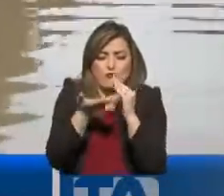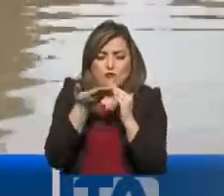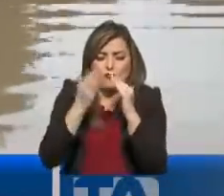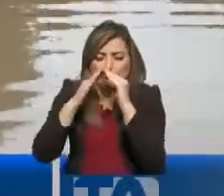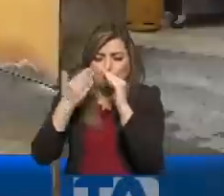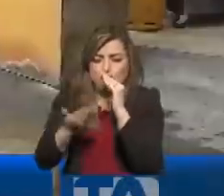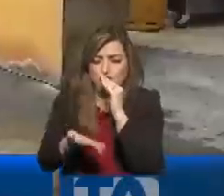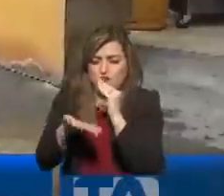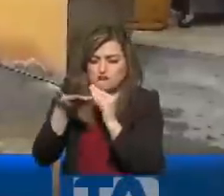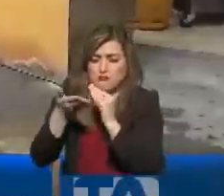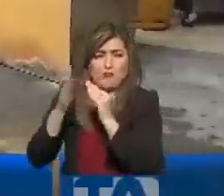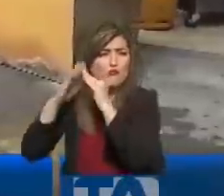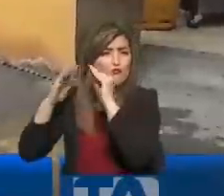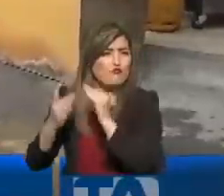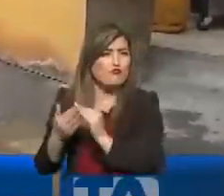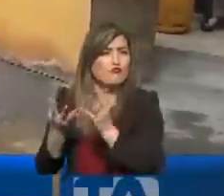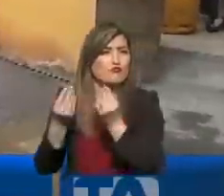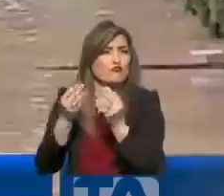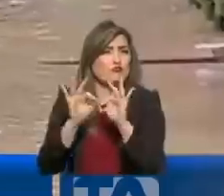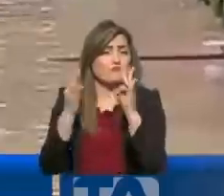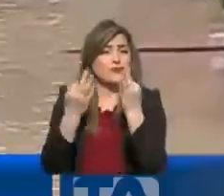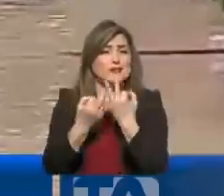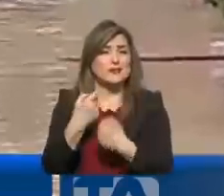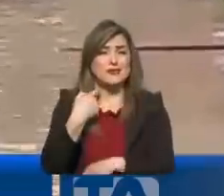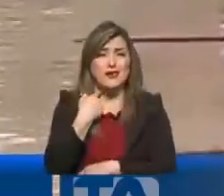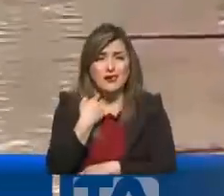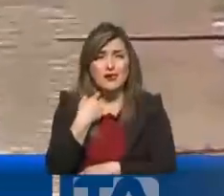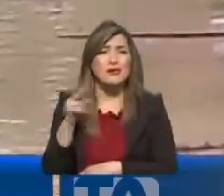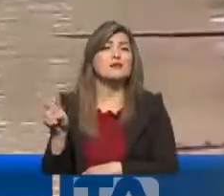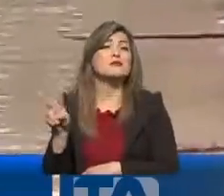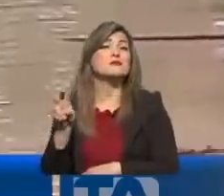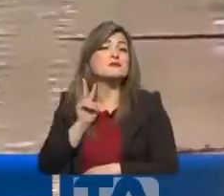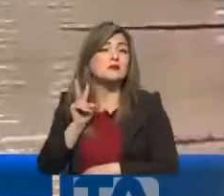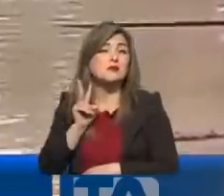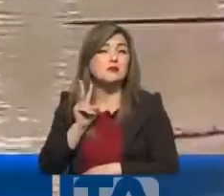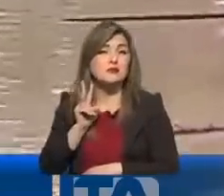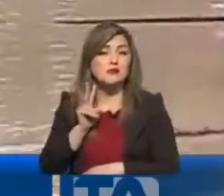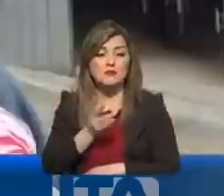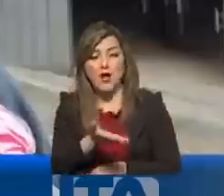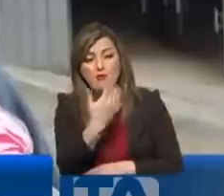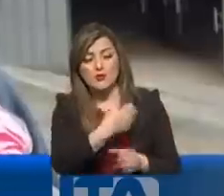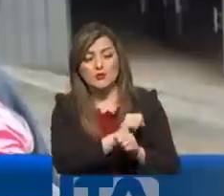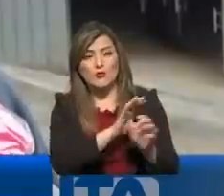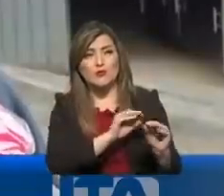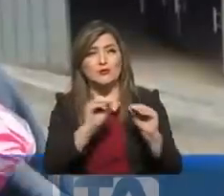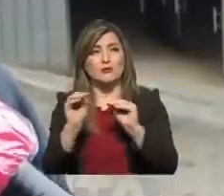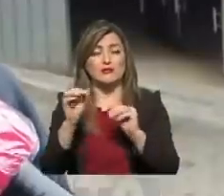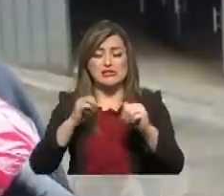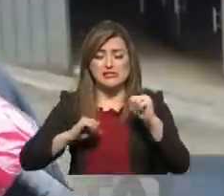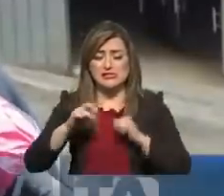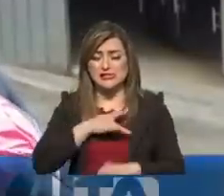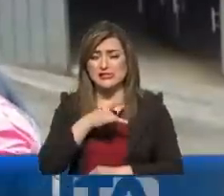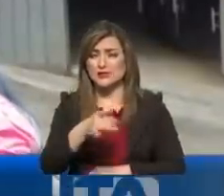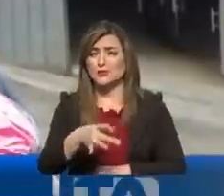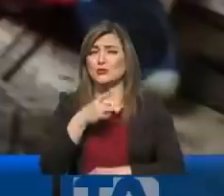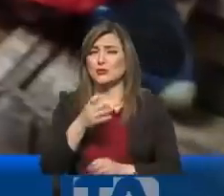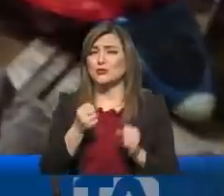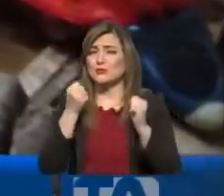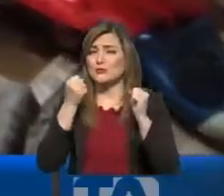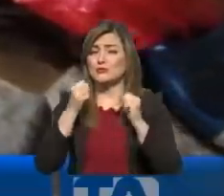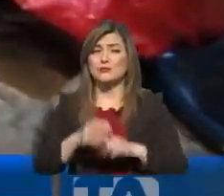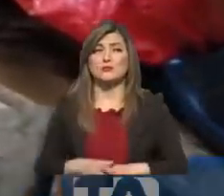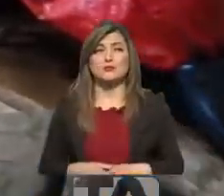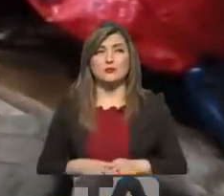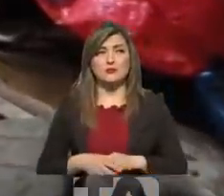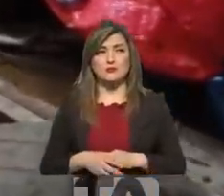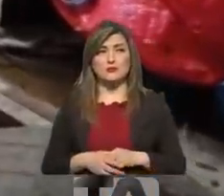afectadas en este sector. Varias familias tuvieron que ser evacuadas. El sufrimiento y el dolor, eso es fuerte. Los